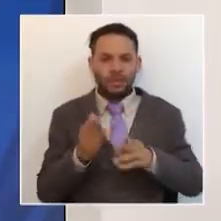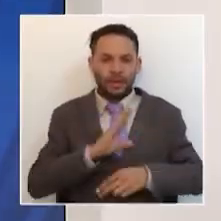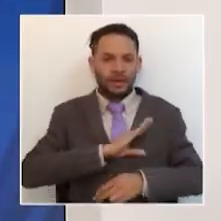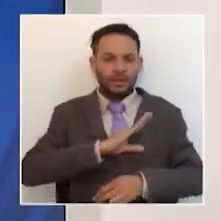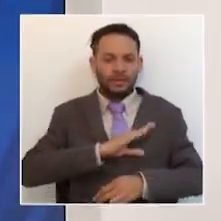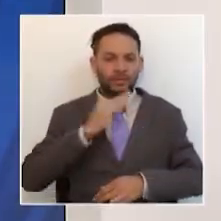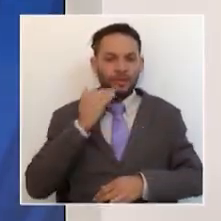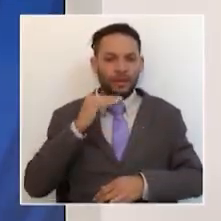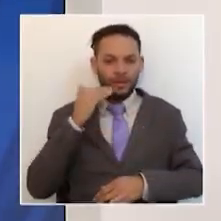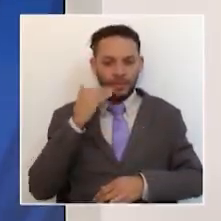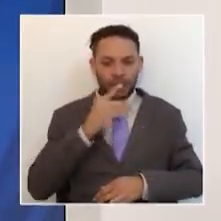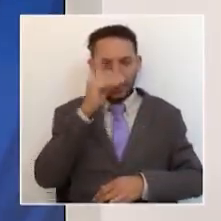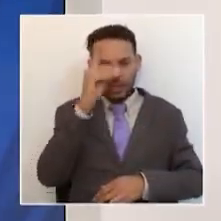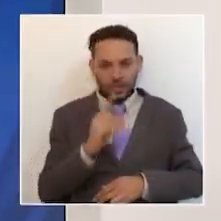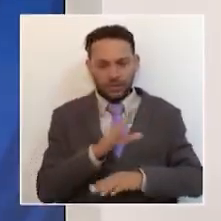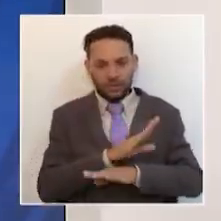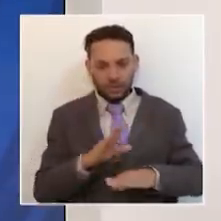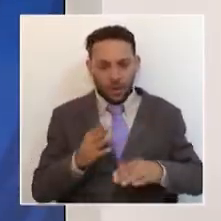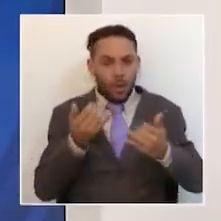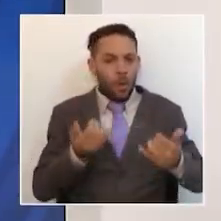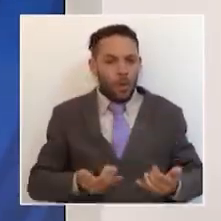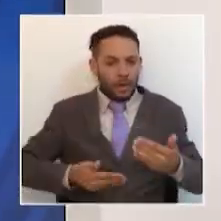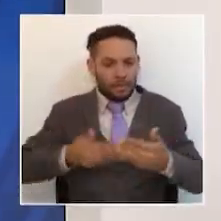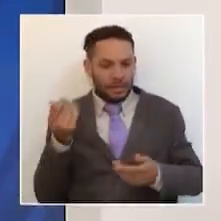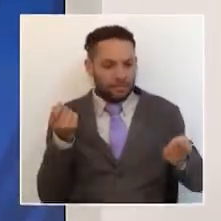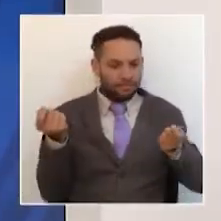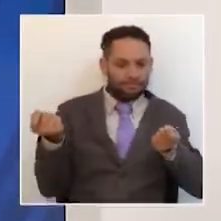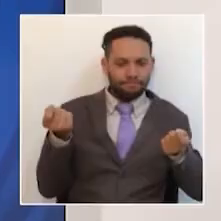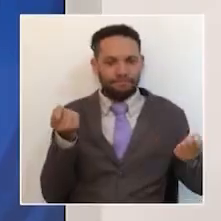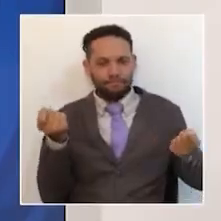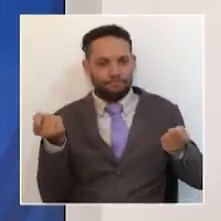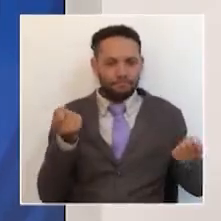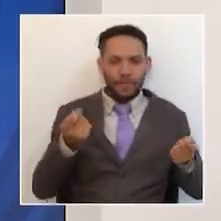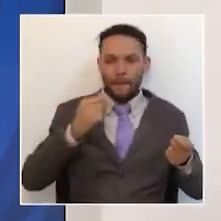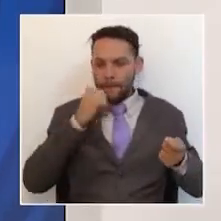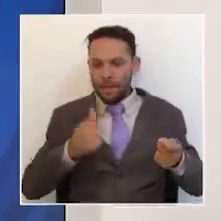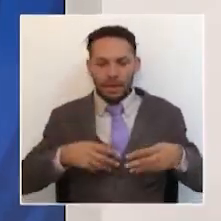las autoridades decidieron aplicar desde hoy las medidas de seguridad por la protesta del 21